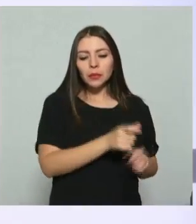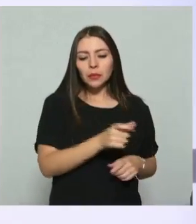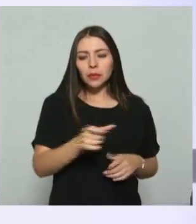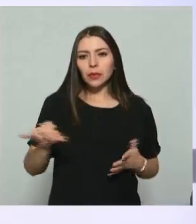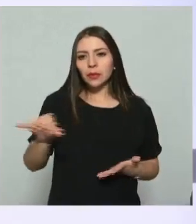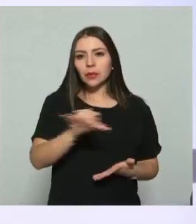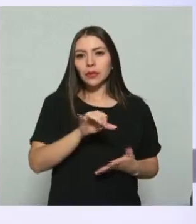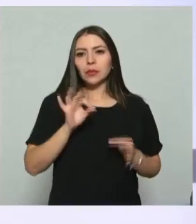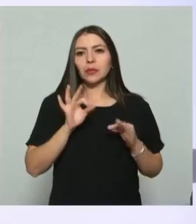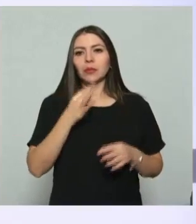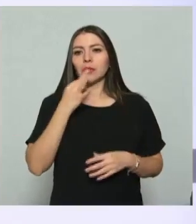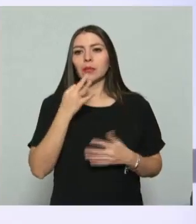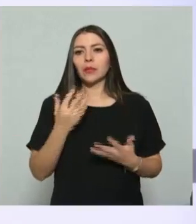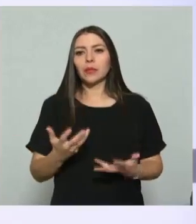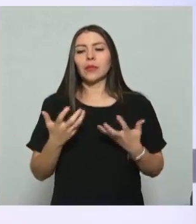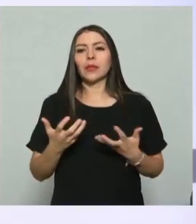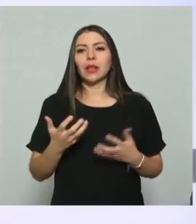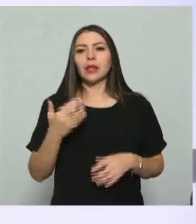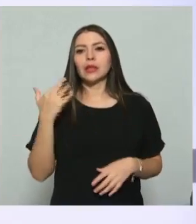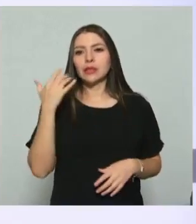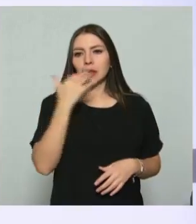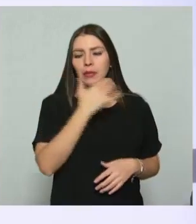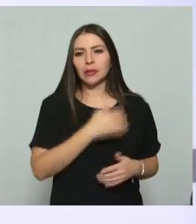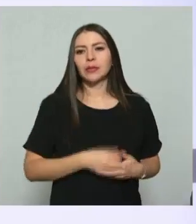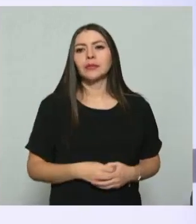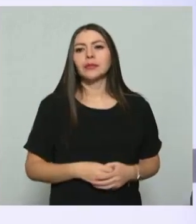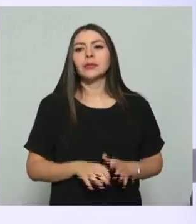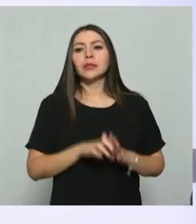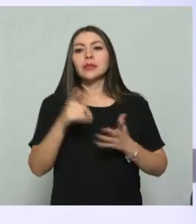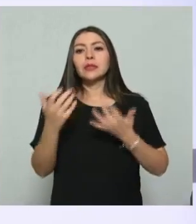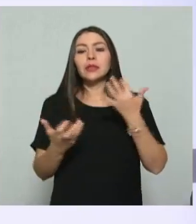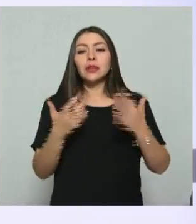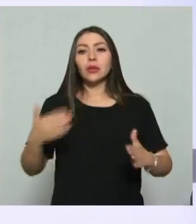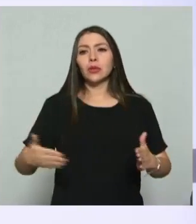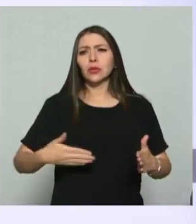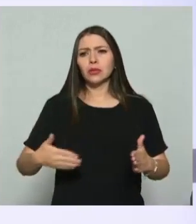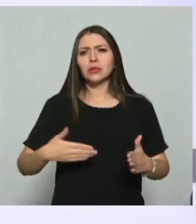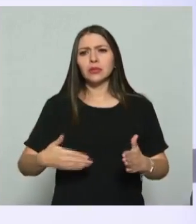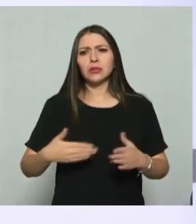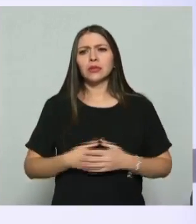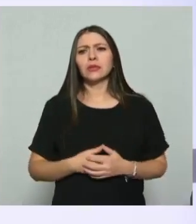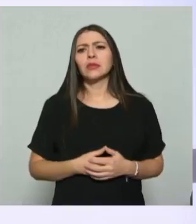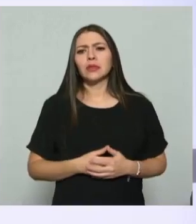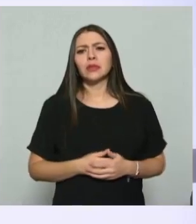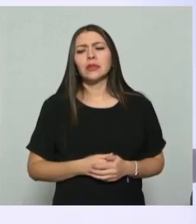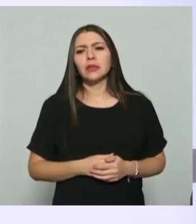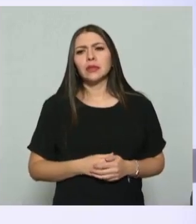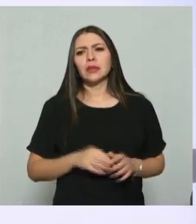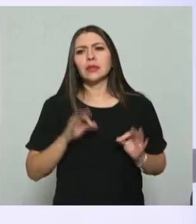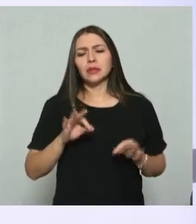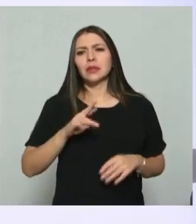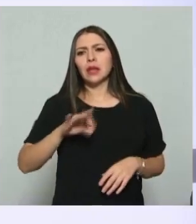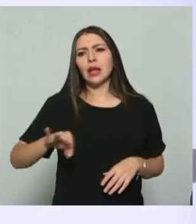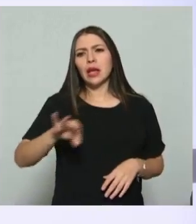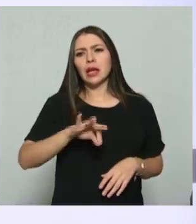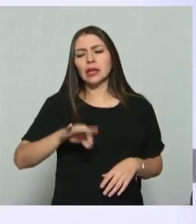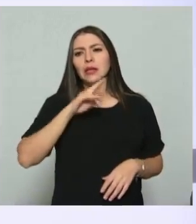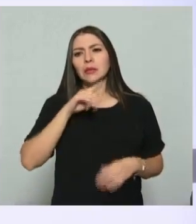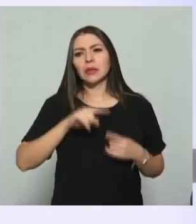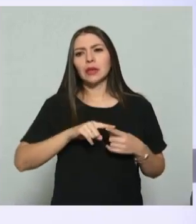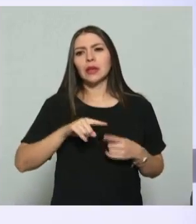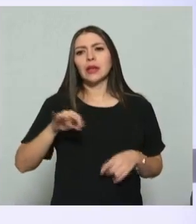mucho el sabor. Para cocinar, para calentar, pues los mejores perfiles de aceite lo tiene el aceite